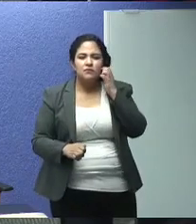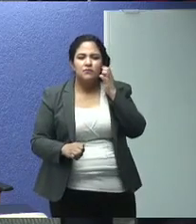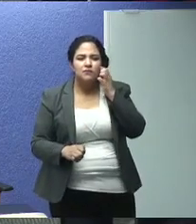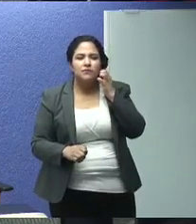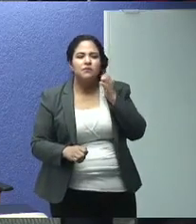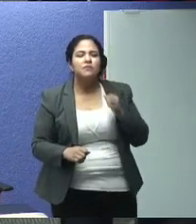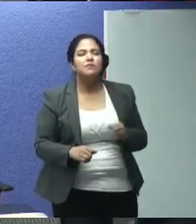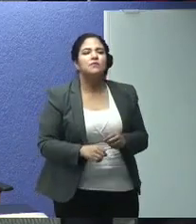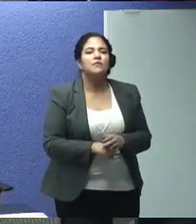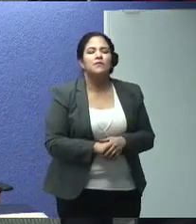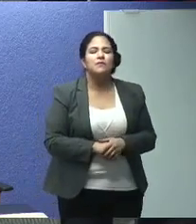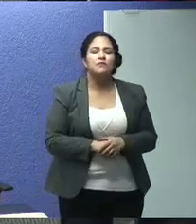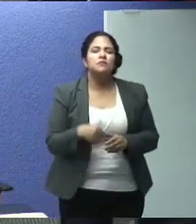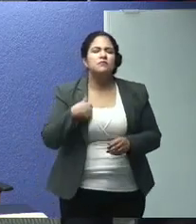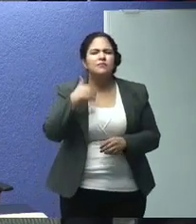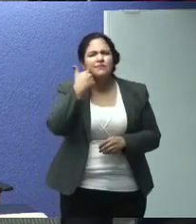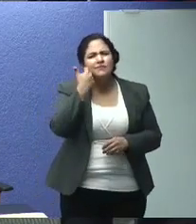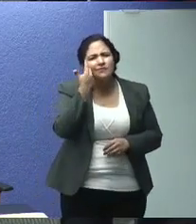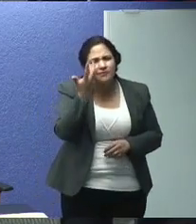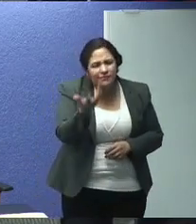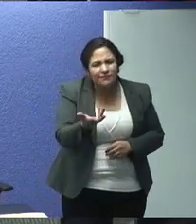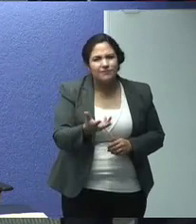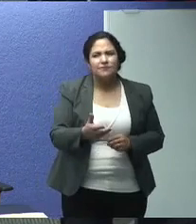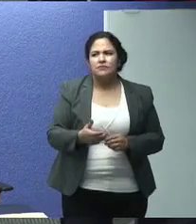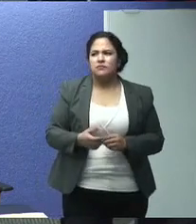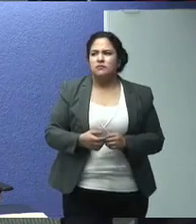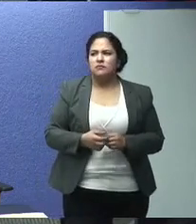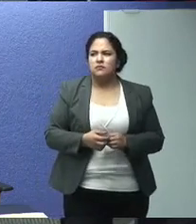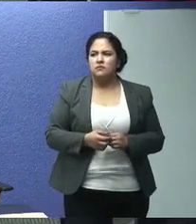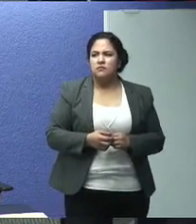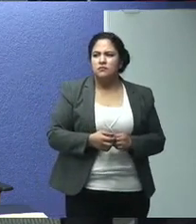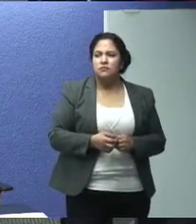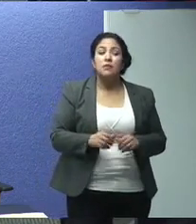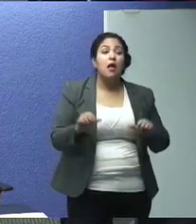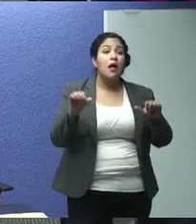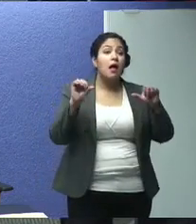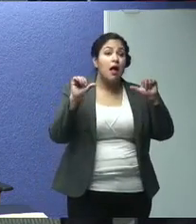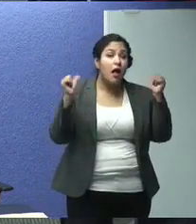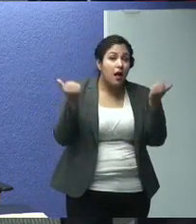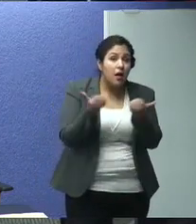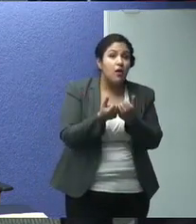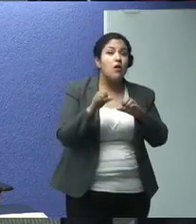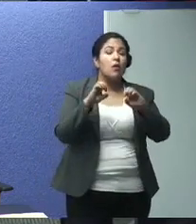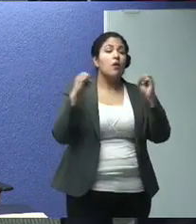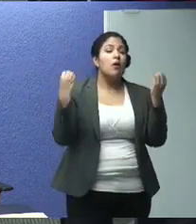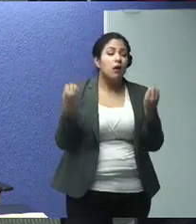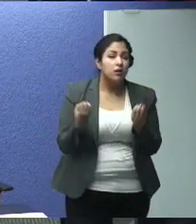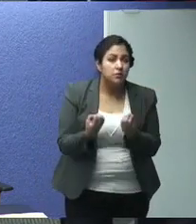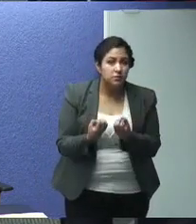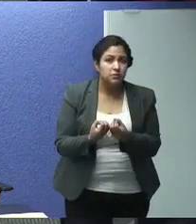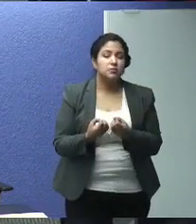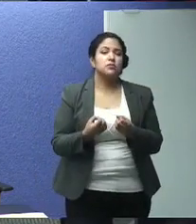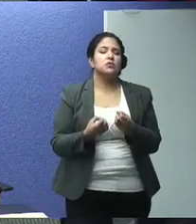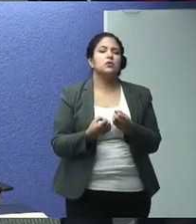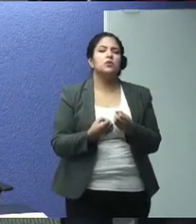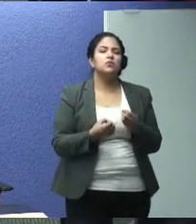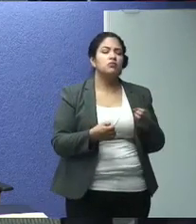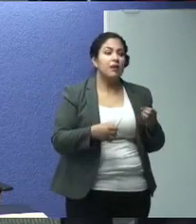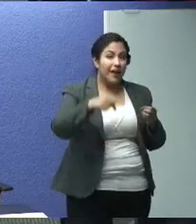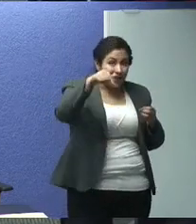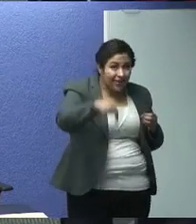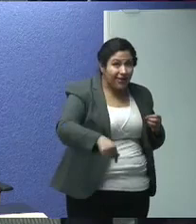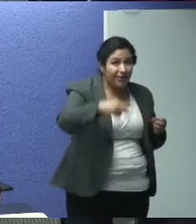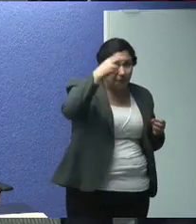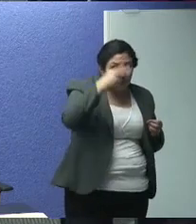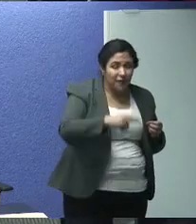pero quisiera conocer un poco más del movimiento y las organizaciones que hay acá en México desarrollando toda